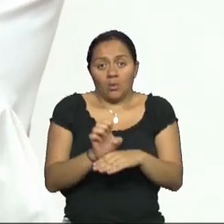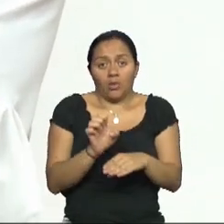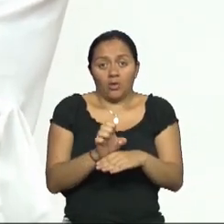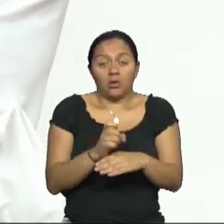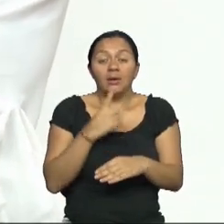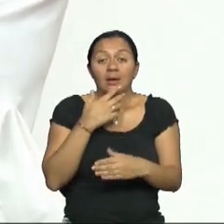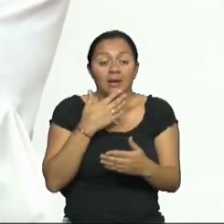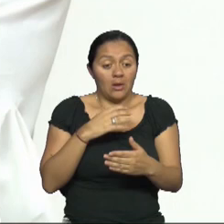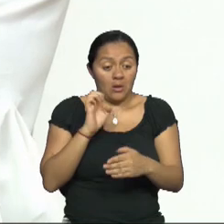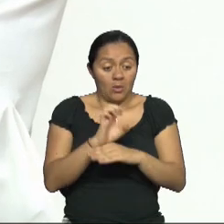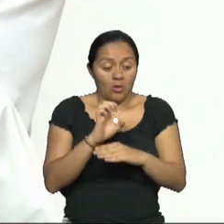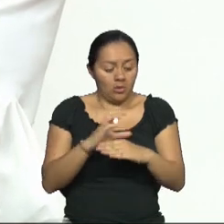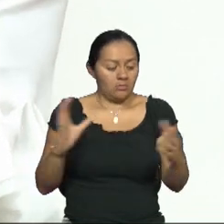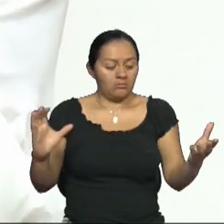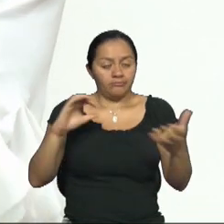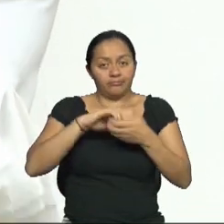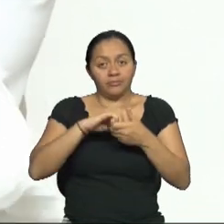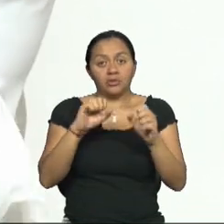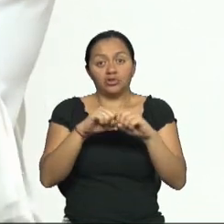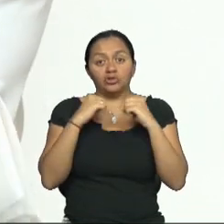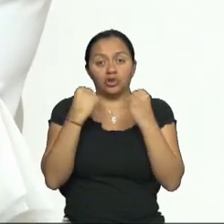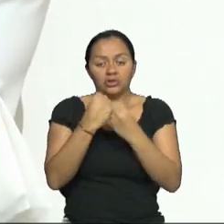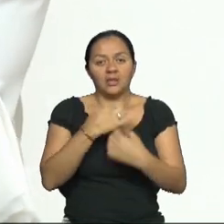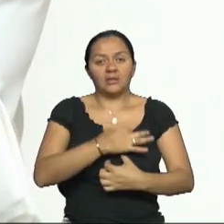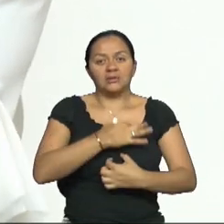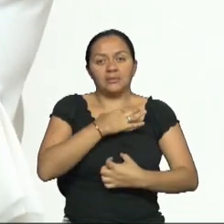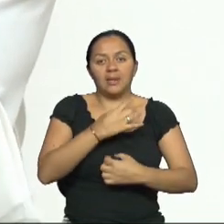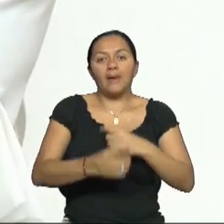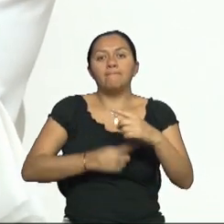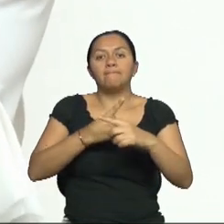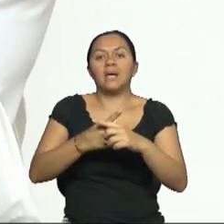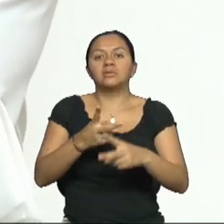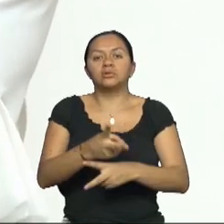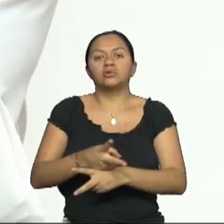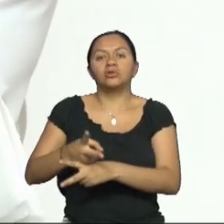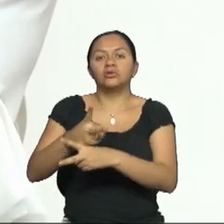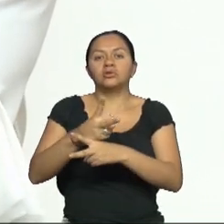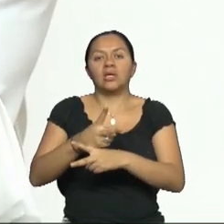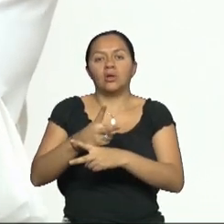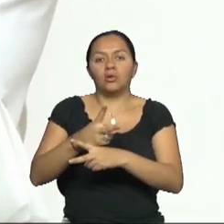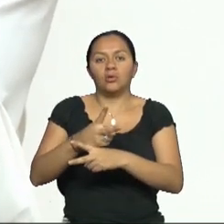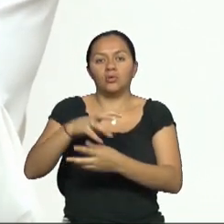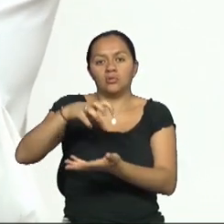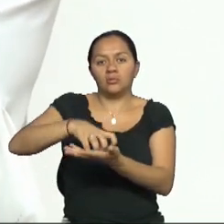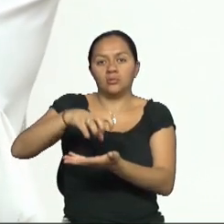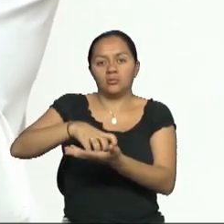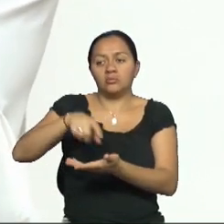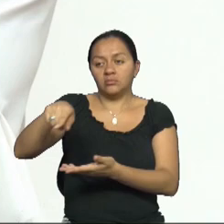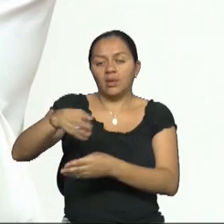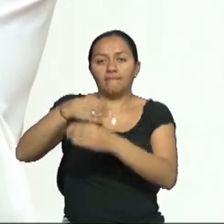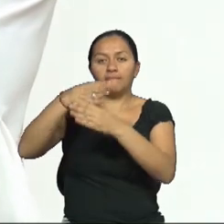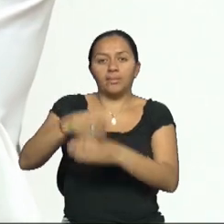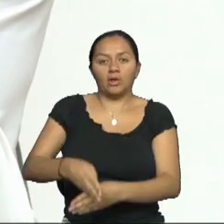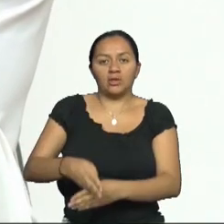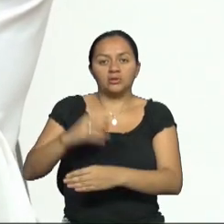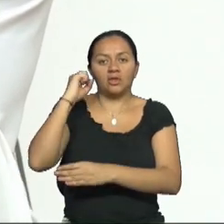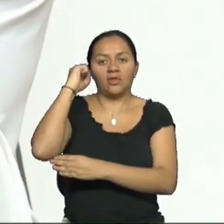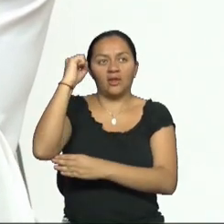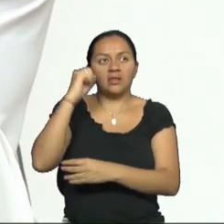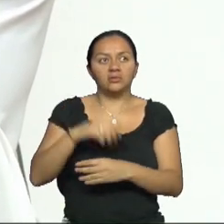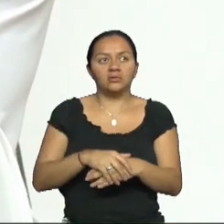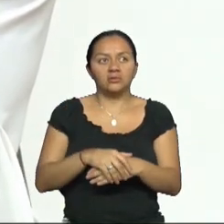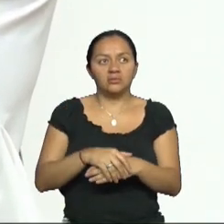donde es esta combinación de sociedad civil con los consejos comunales de protección de derechos. Exactamente. Uh-huh. ¿Cómo